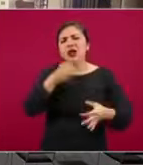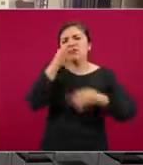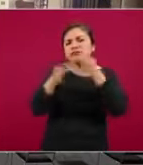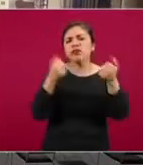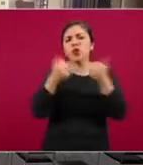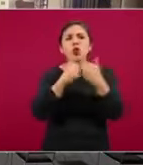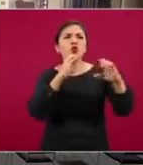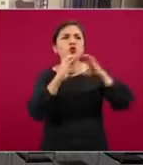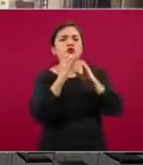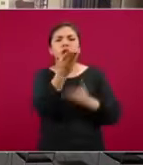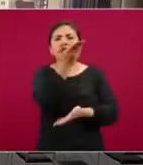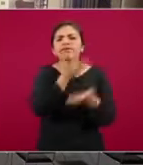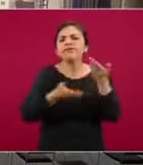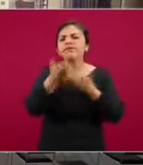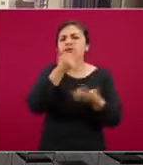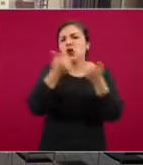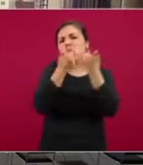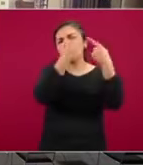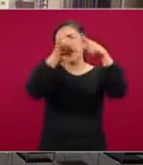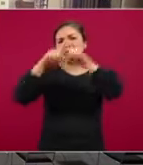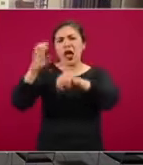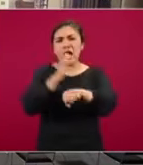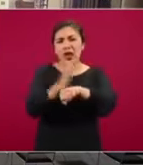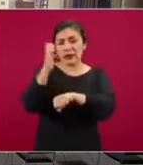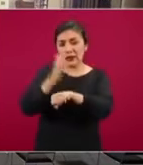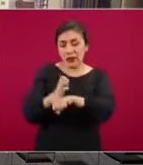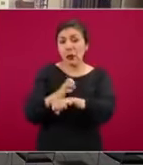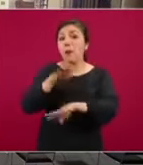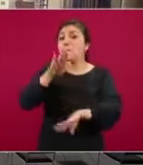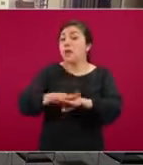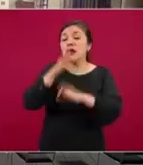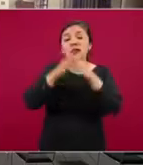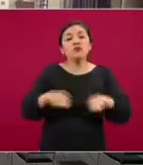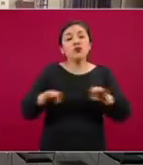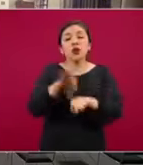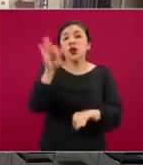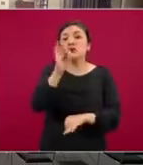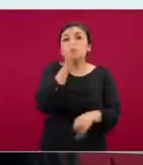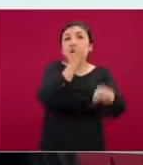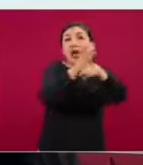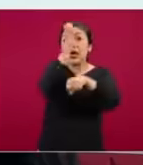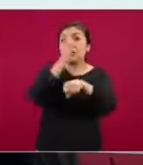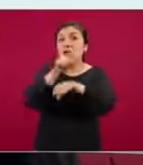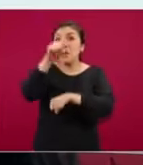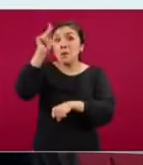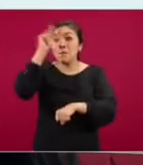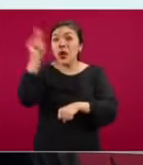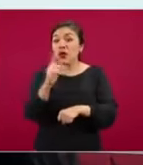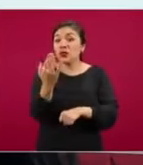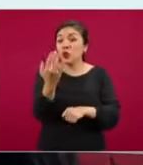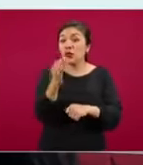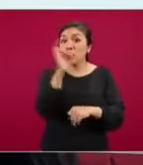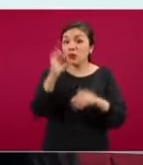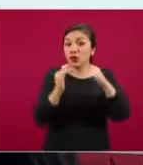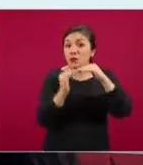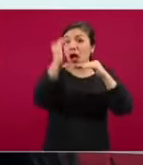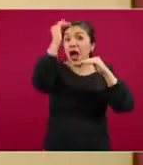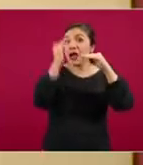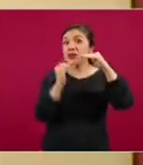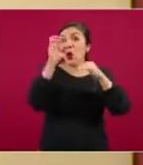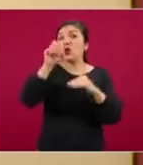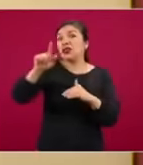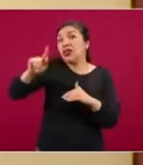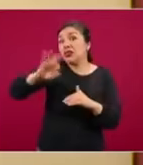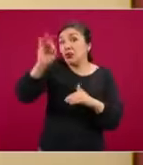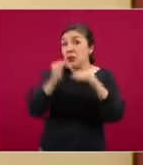continua comunicación con las entidades federativas, lógicamente sobre todo con aquellas que están rebasando los 50 y aquella que rebasa el